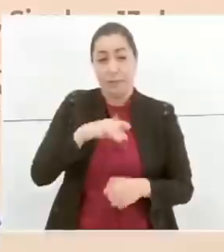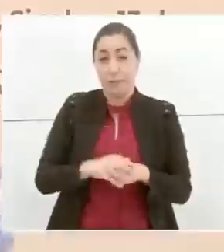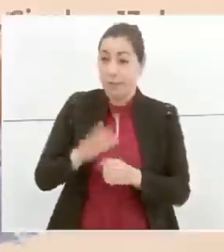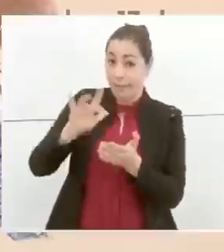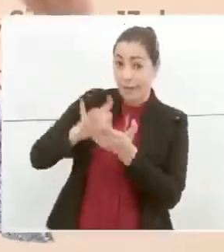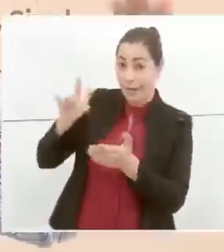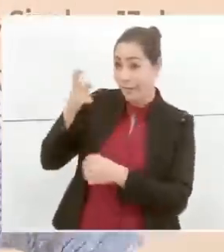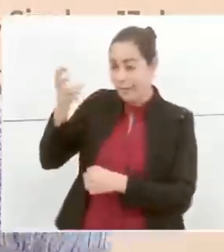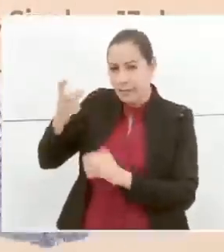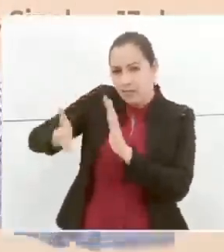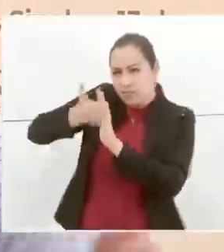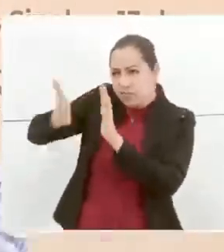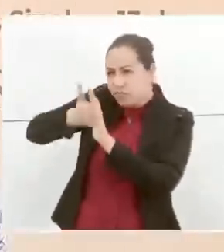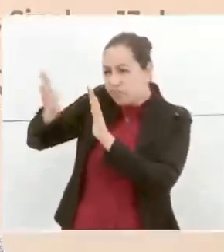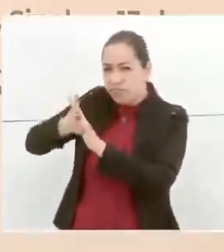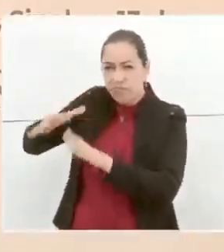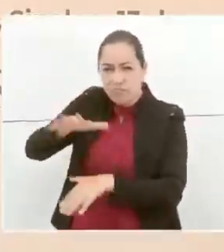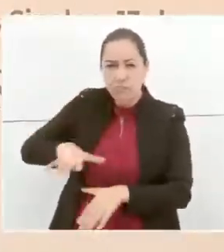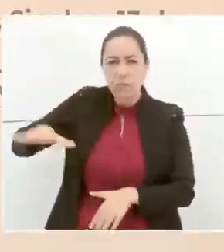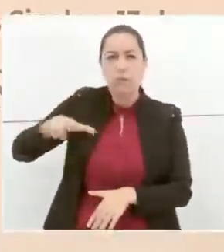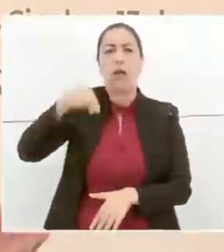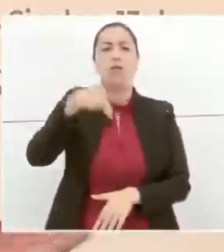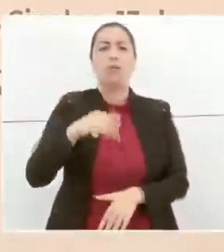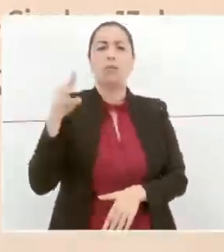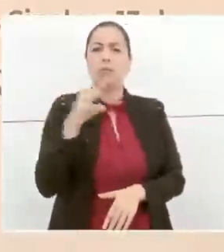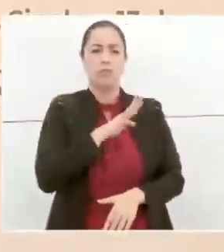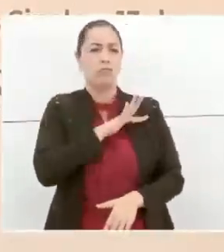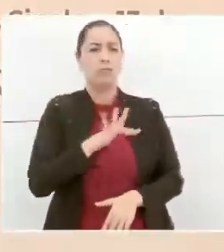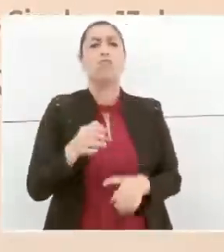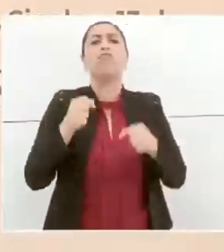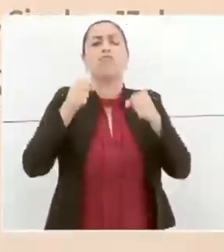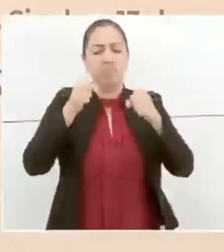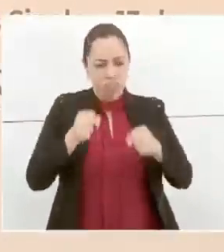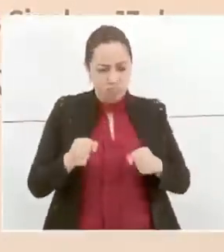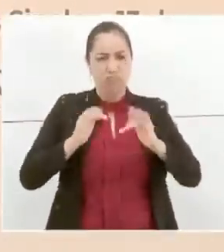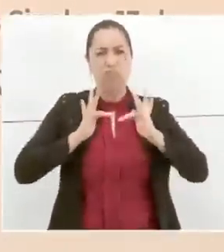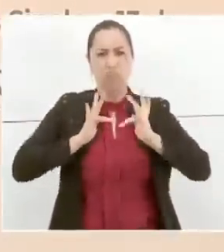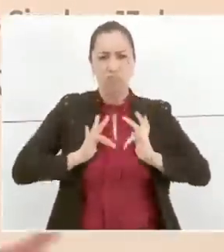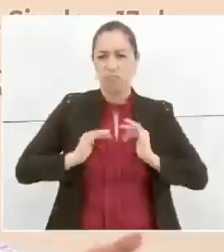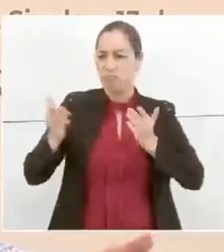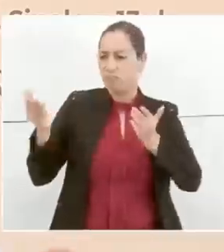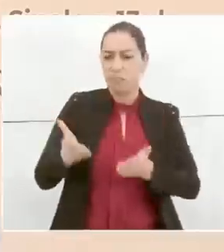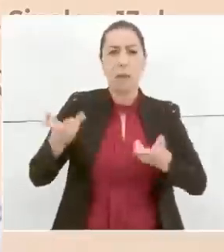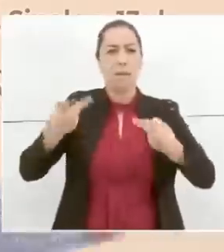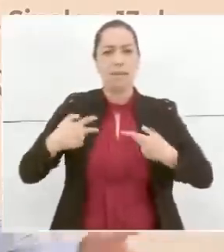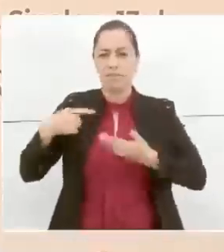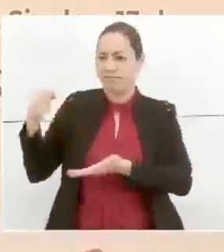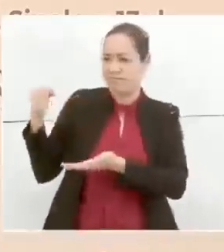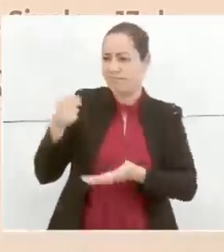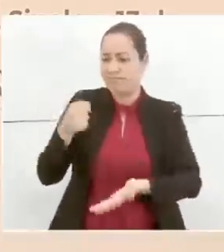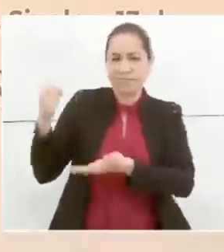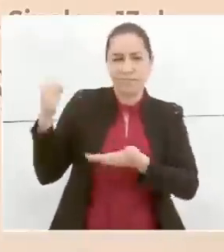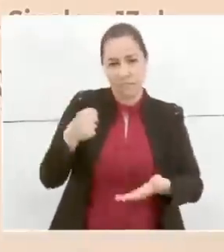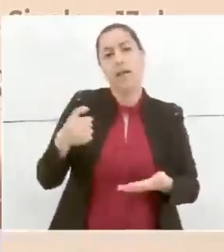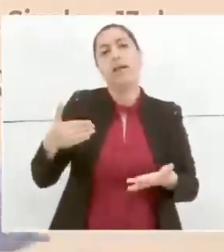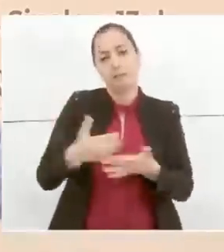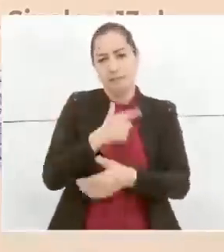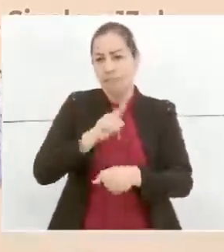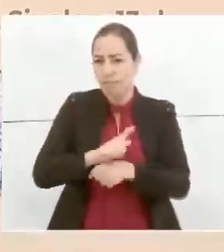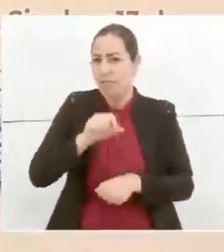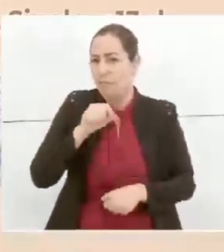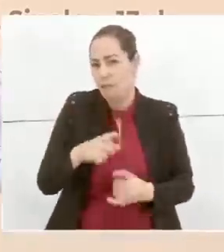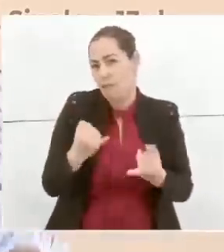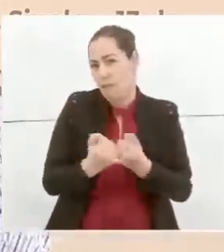tener y generar esa gran seguridad a los inversionistas nacionales y extranjeros, a quien quiera